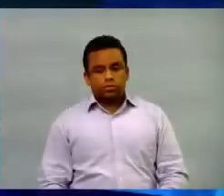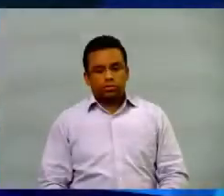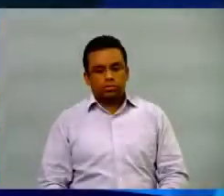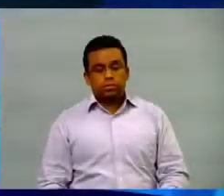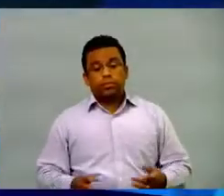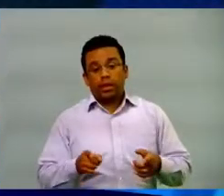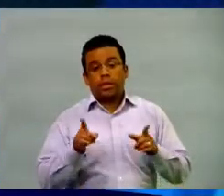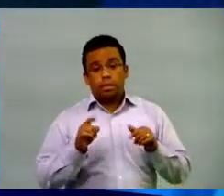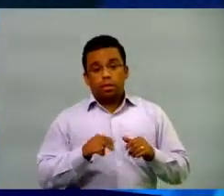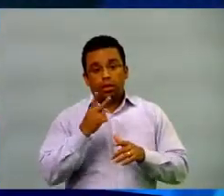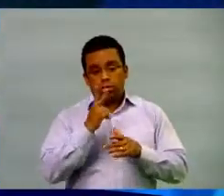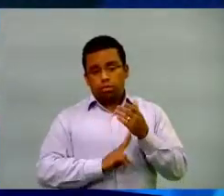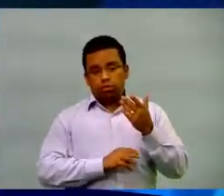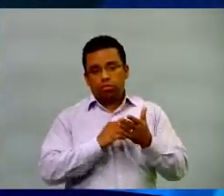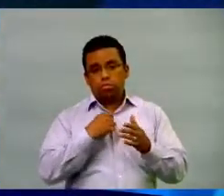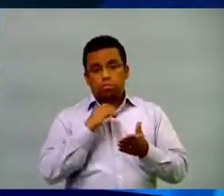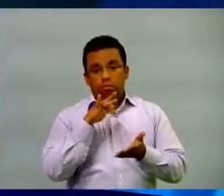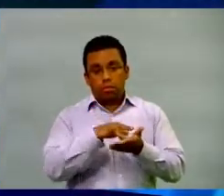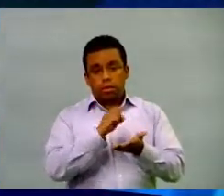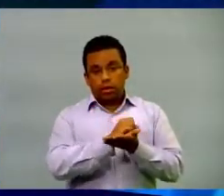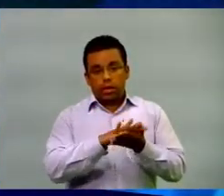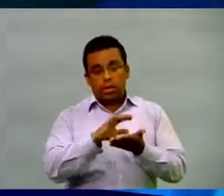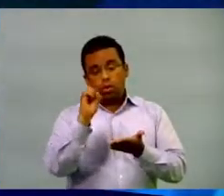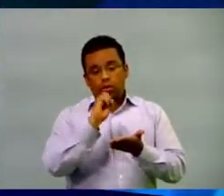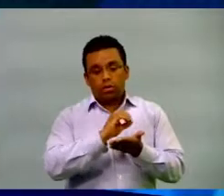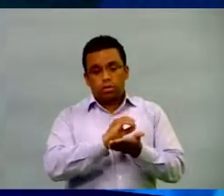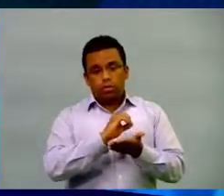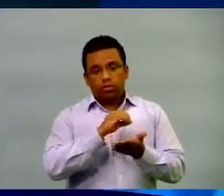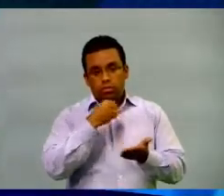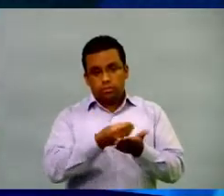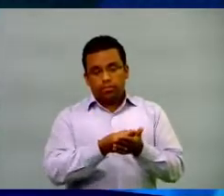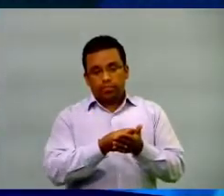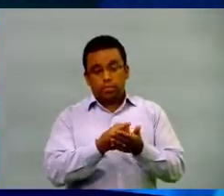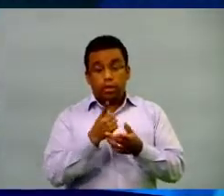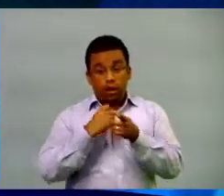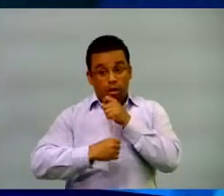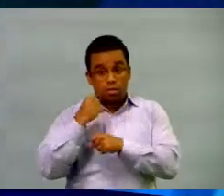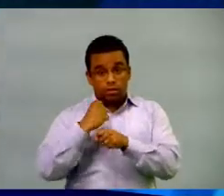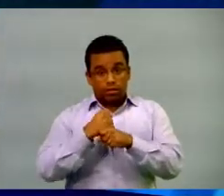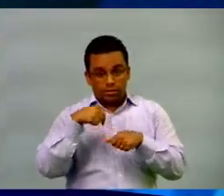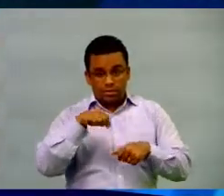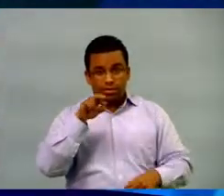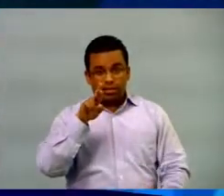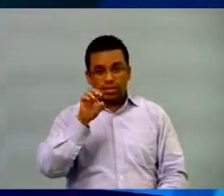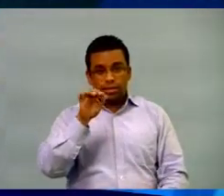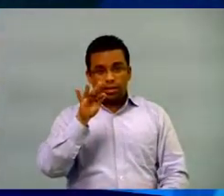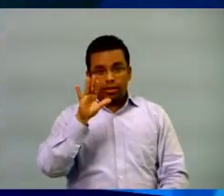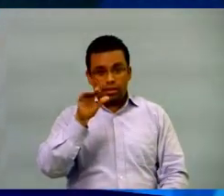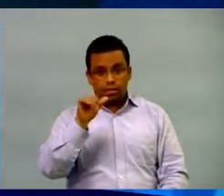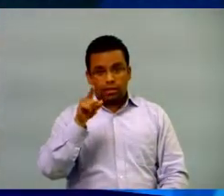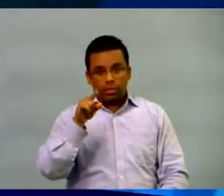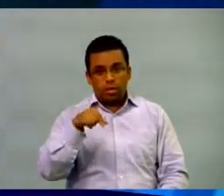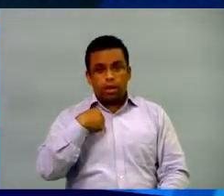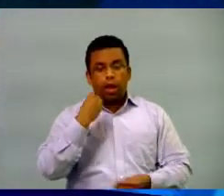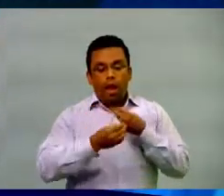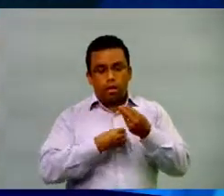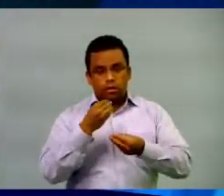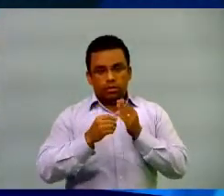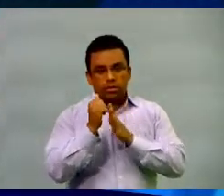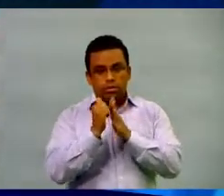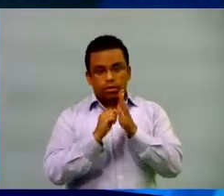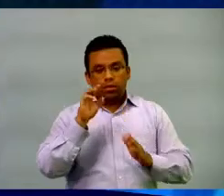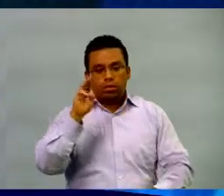Renata el año pasado realizó dos MOOCs, uno en adopción del protocolo IPv6 y adopción de mejores prácticas en